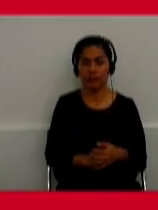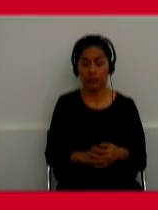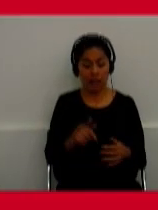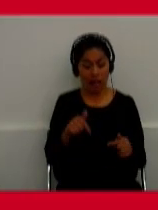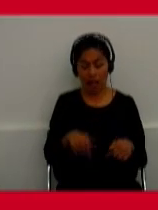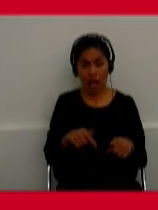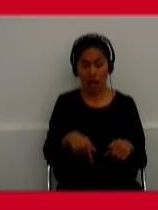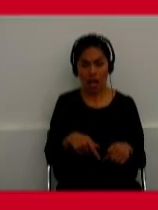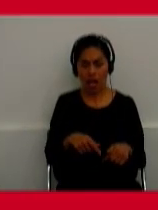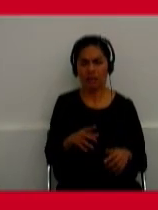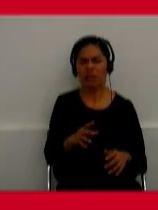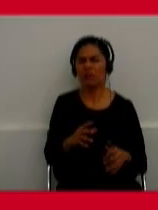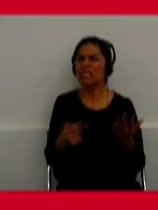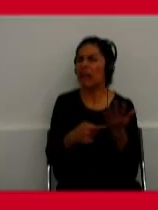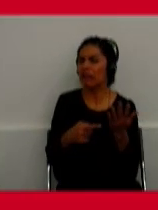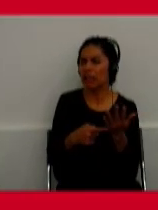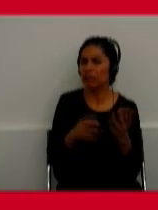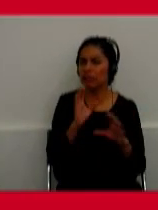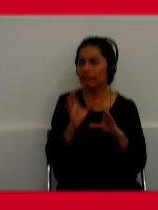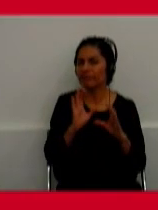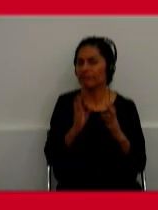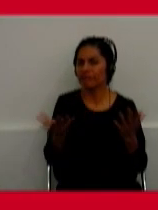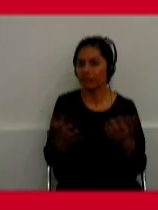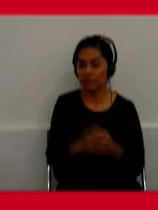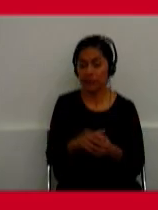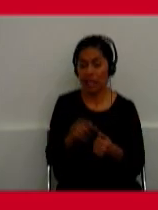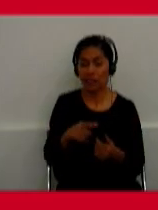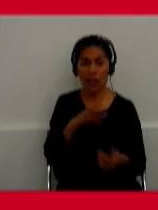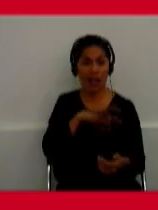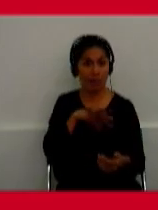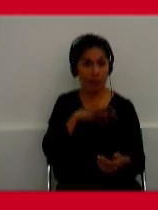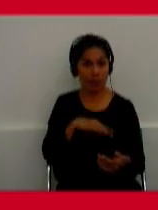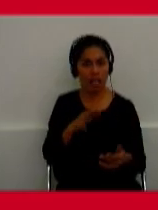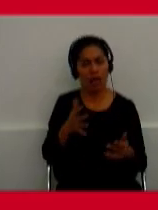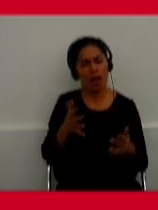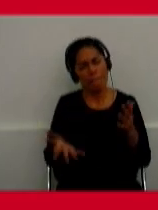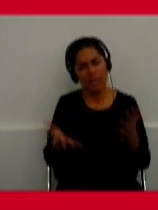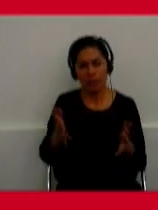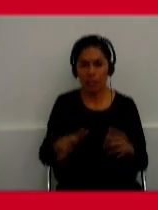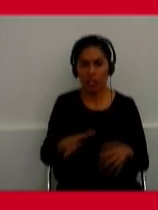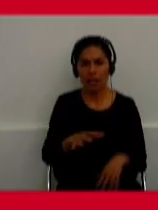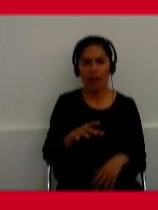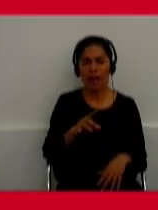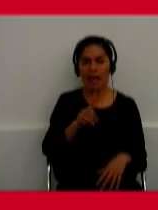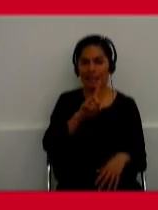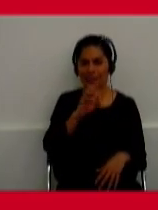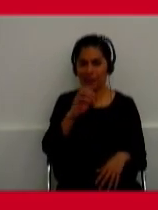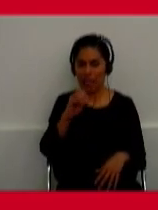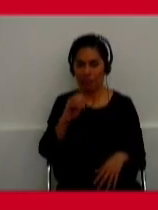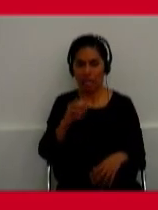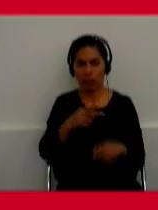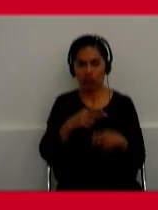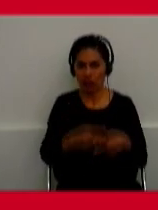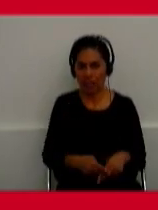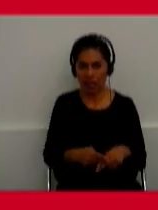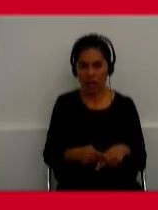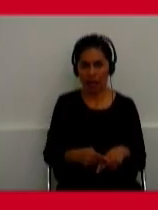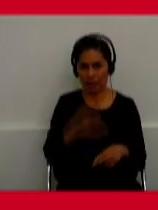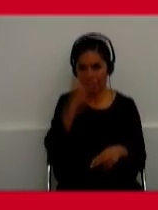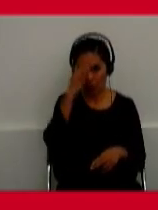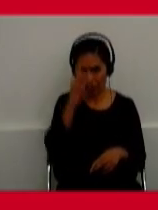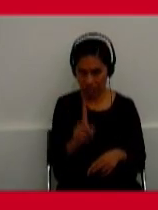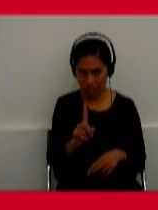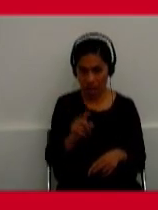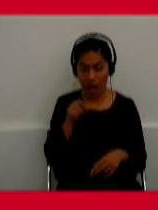hablando de tecnologías para hacer aprovechado encima de 100.000 toneladas por día, que es el caso, vamos a usar el